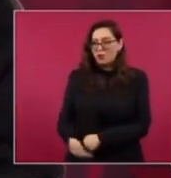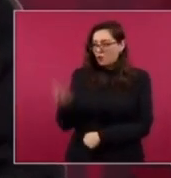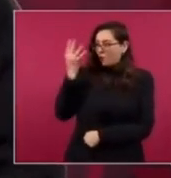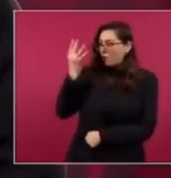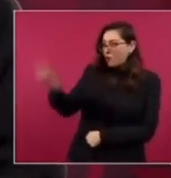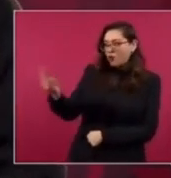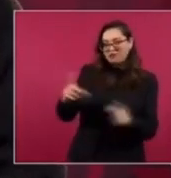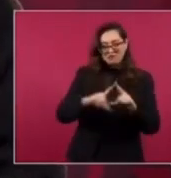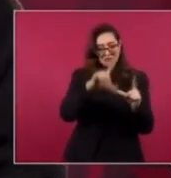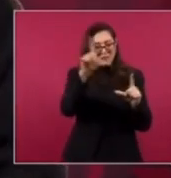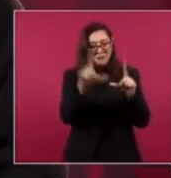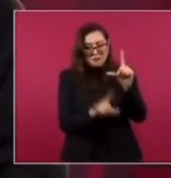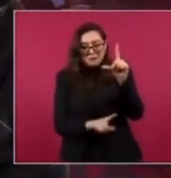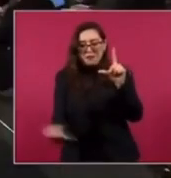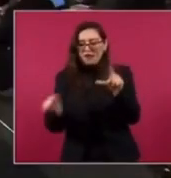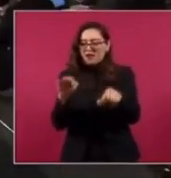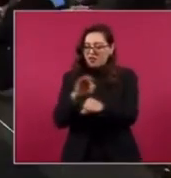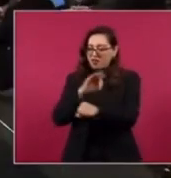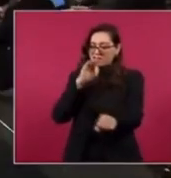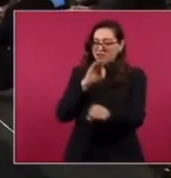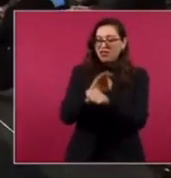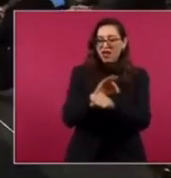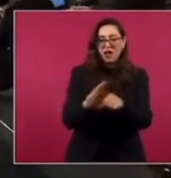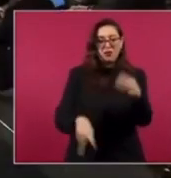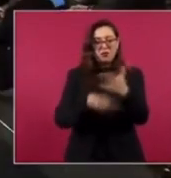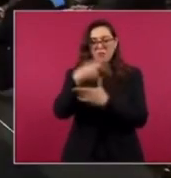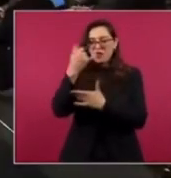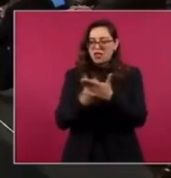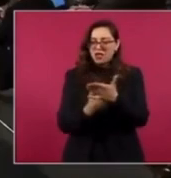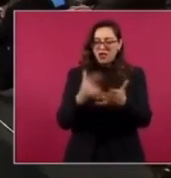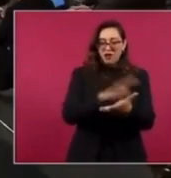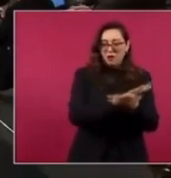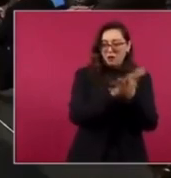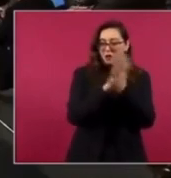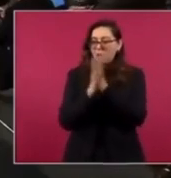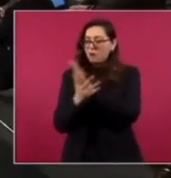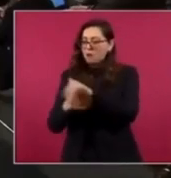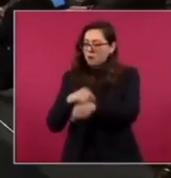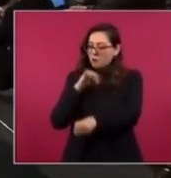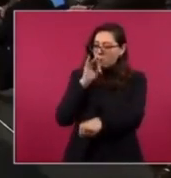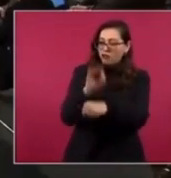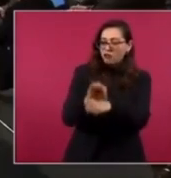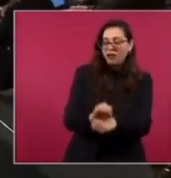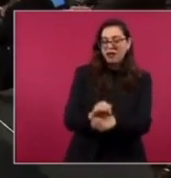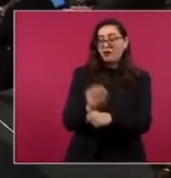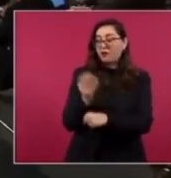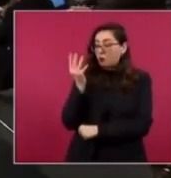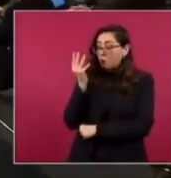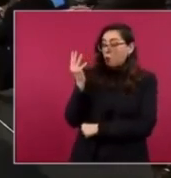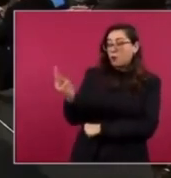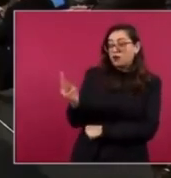de transformación, que no pertenezcan al viejo régimen.